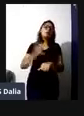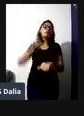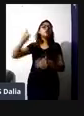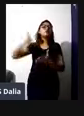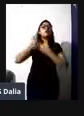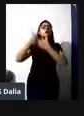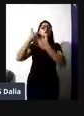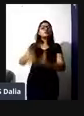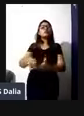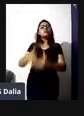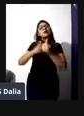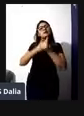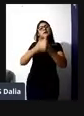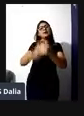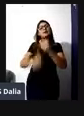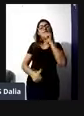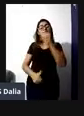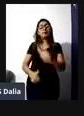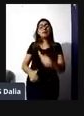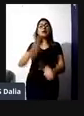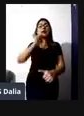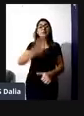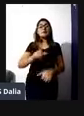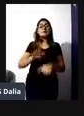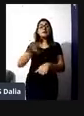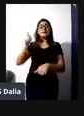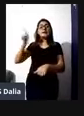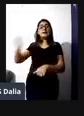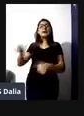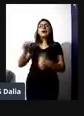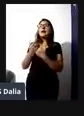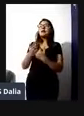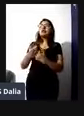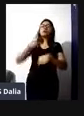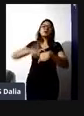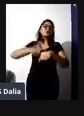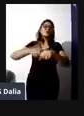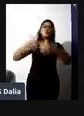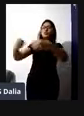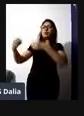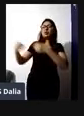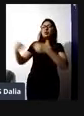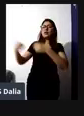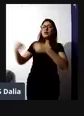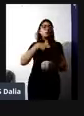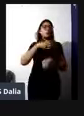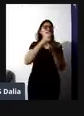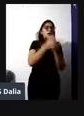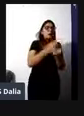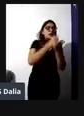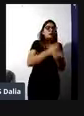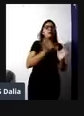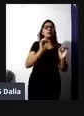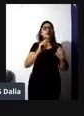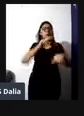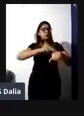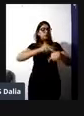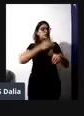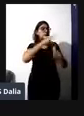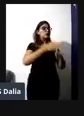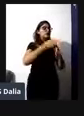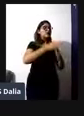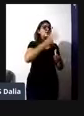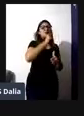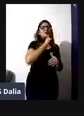porque además ni siquiera tiene tiempo de ir a una terapia, de ir a una consulta médica, porque todo el tiempo son